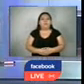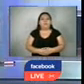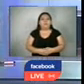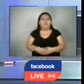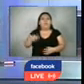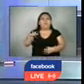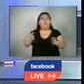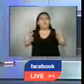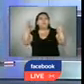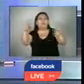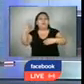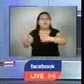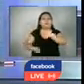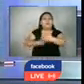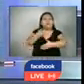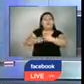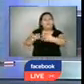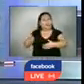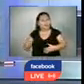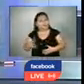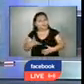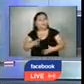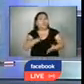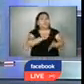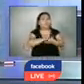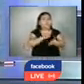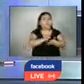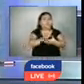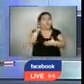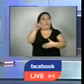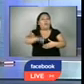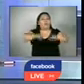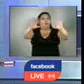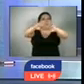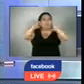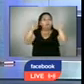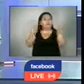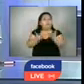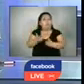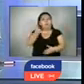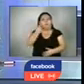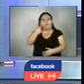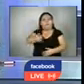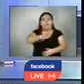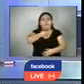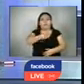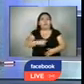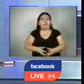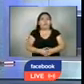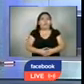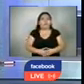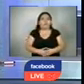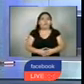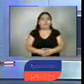metaverso incentiva las compras inmobiliarias debido a su gran impacto a nivel mundial. Más detalles en el siguiente informe.